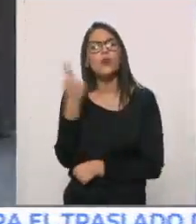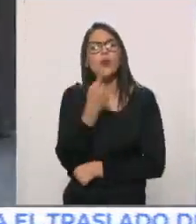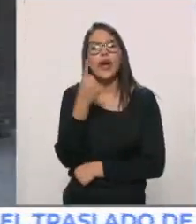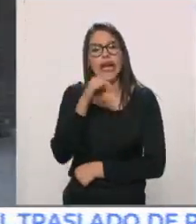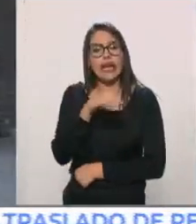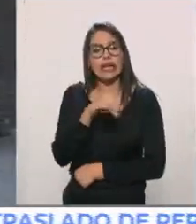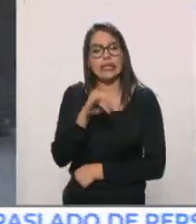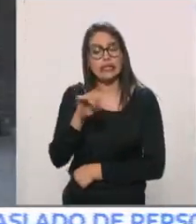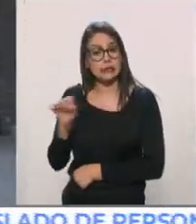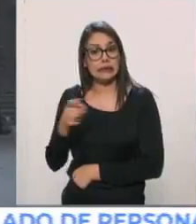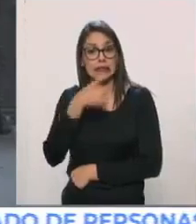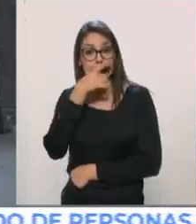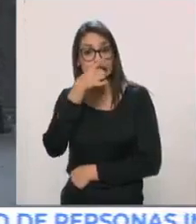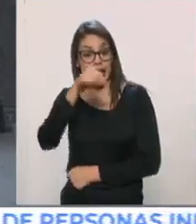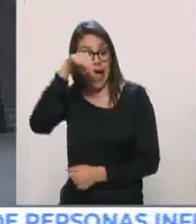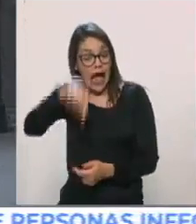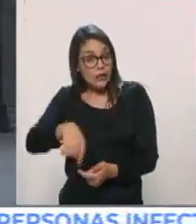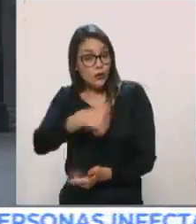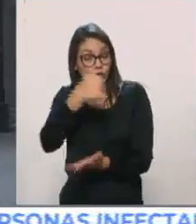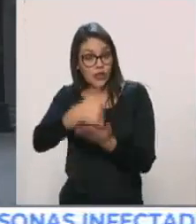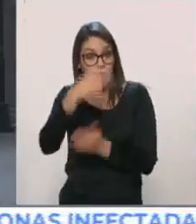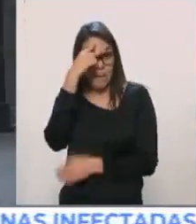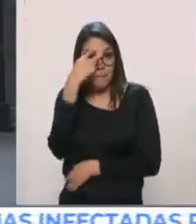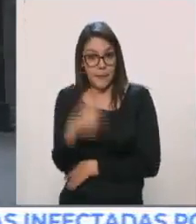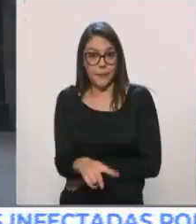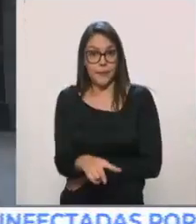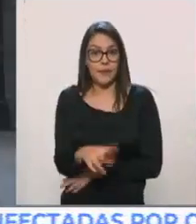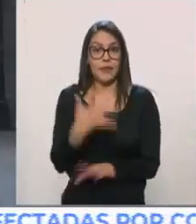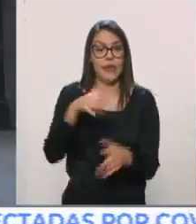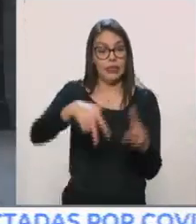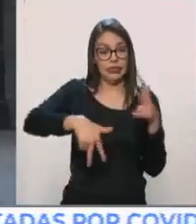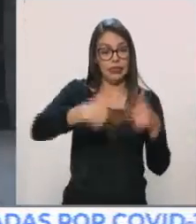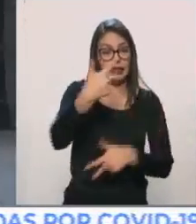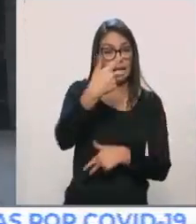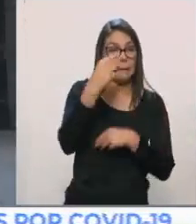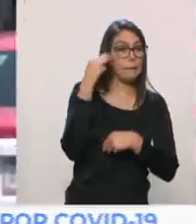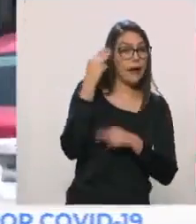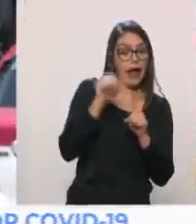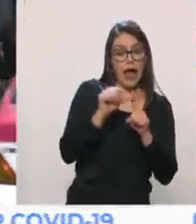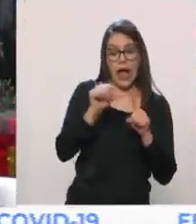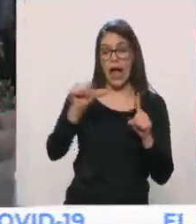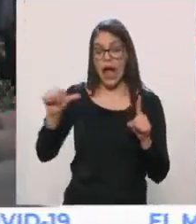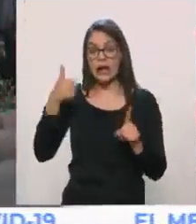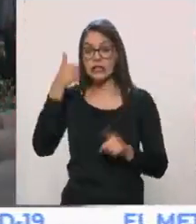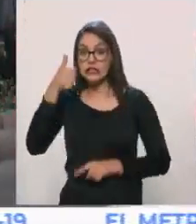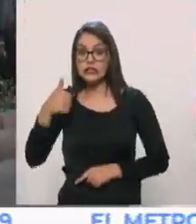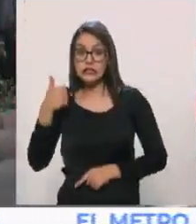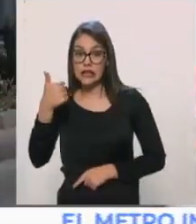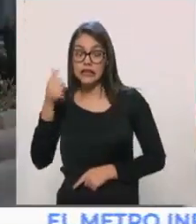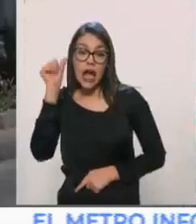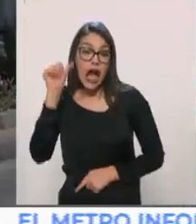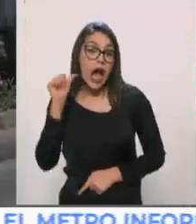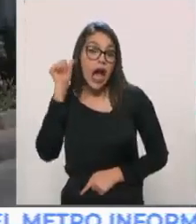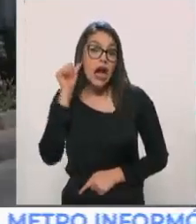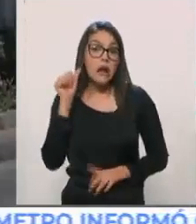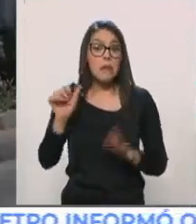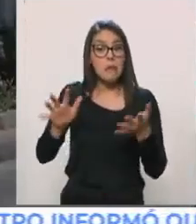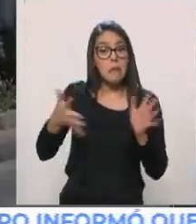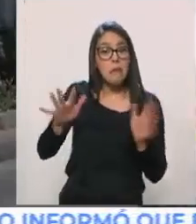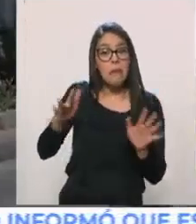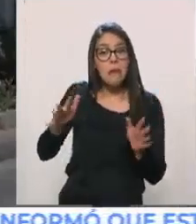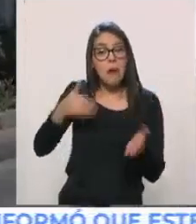Social arrojan que en la Ciudad de México, entre el 13 de marzo y el 6 de abril, se han perdido alrededor de